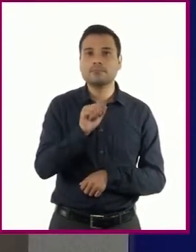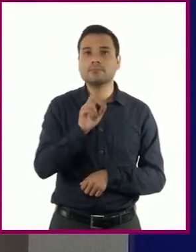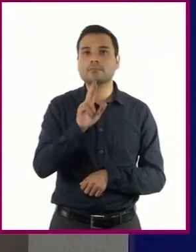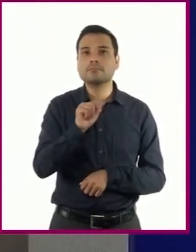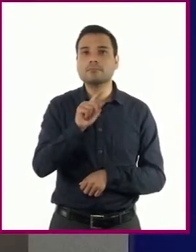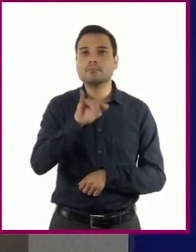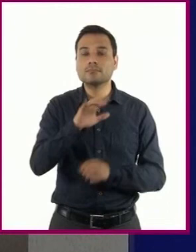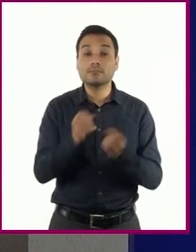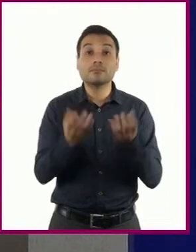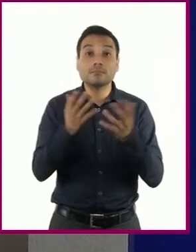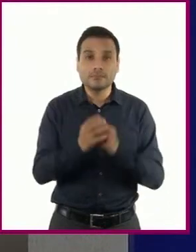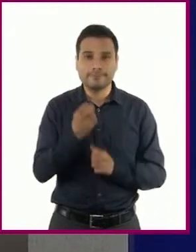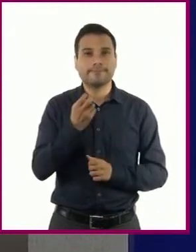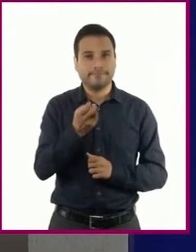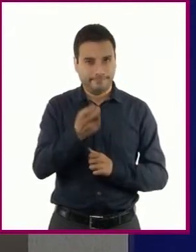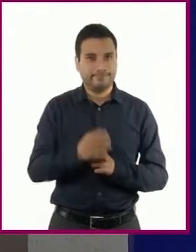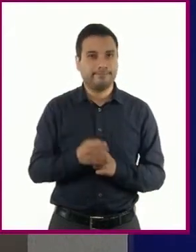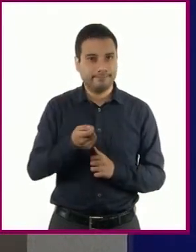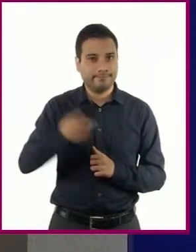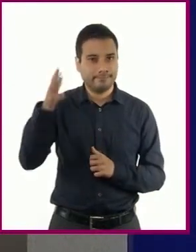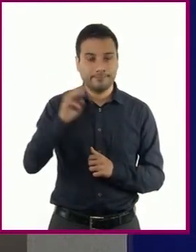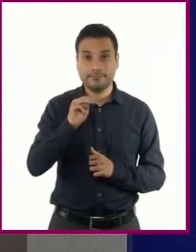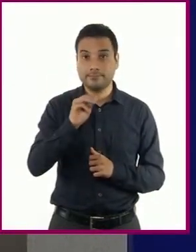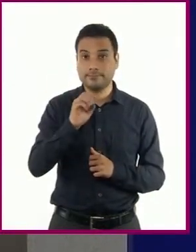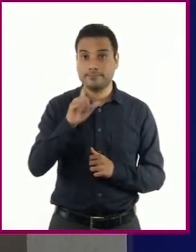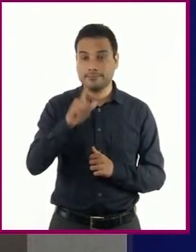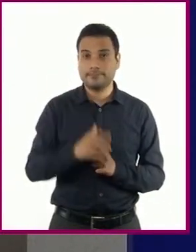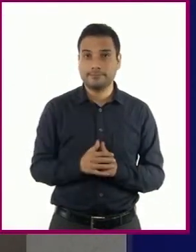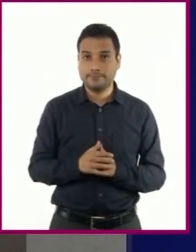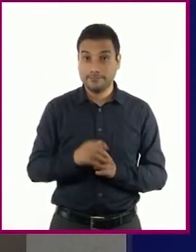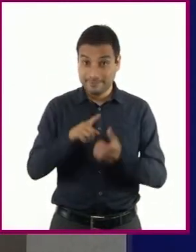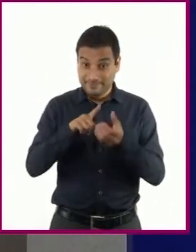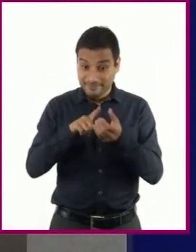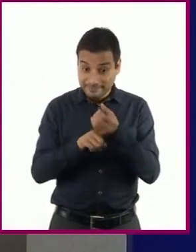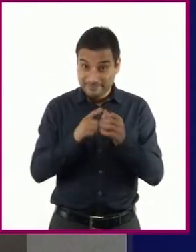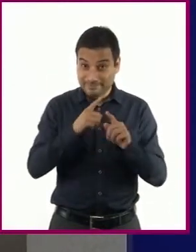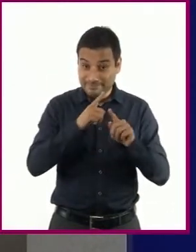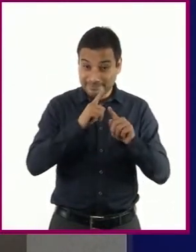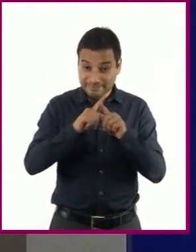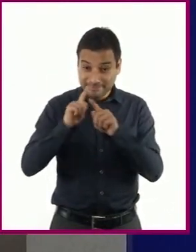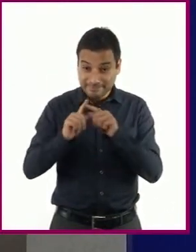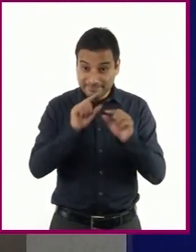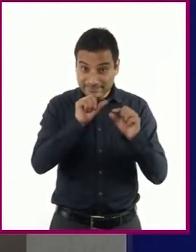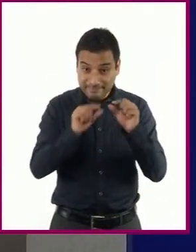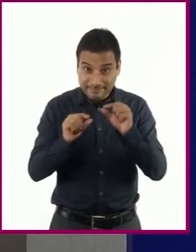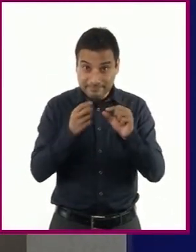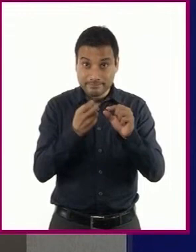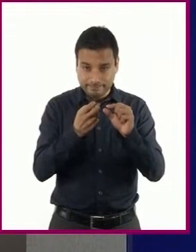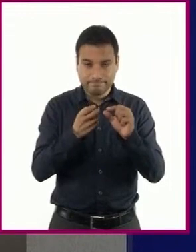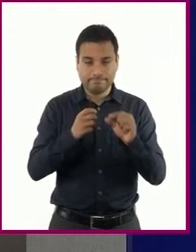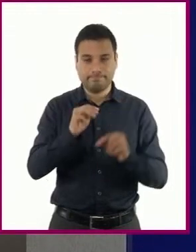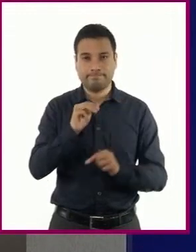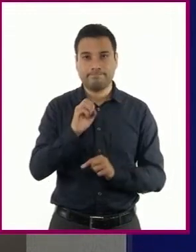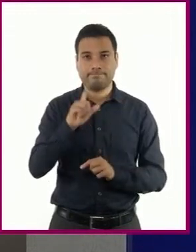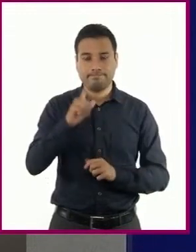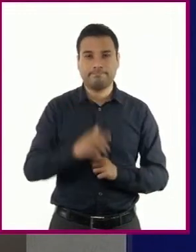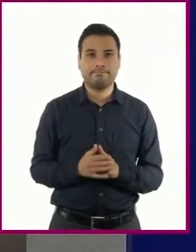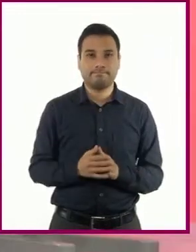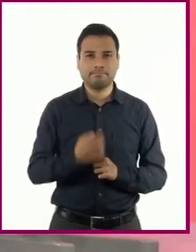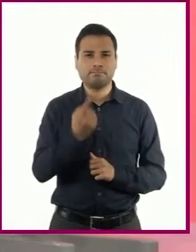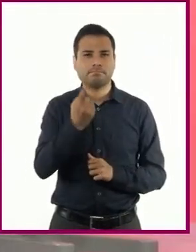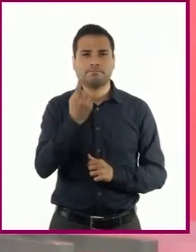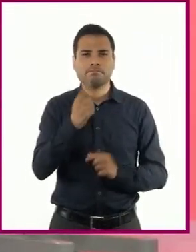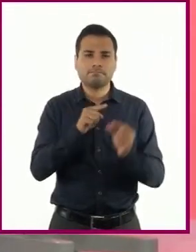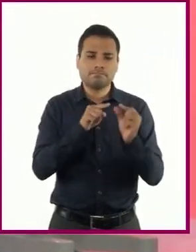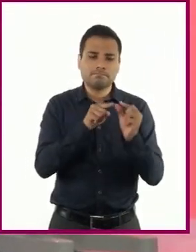La cantidad de sustancia es una medida del número de entidades elementales especificadas. Una entidad elemental